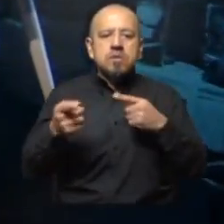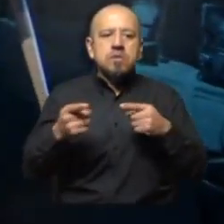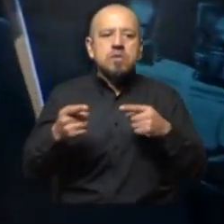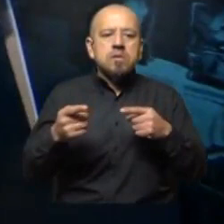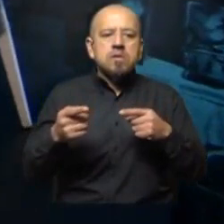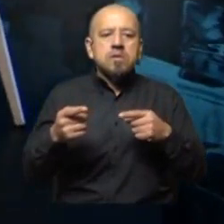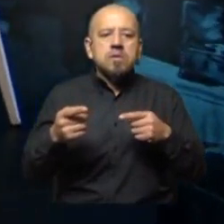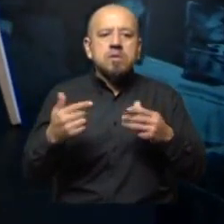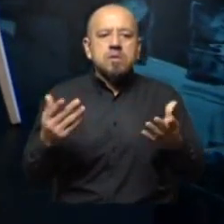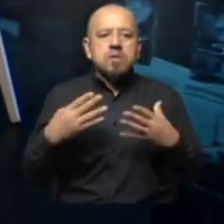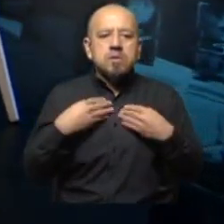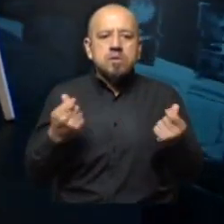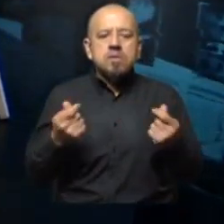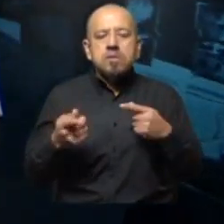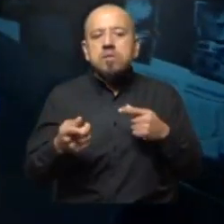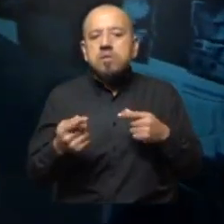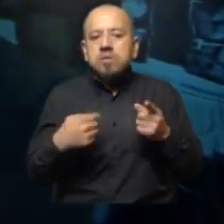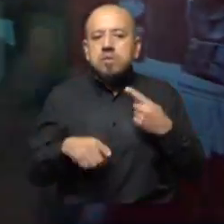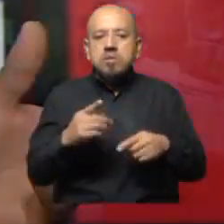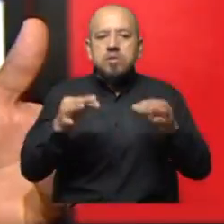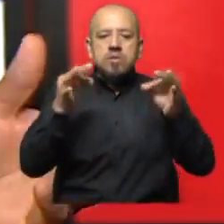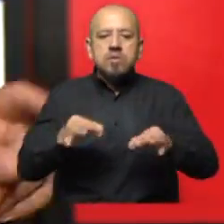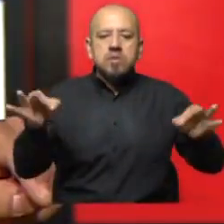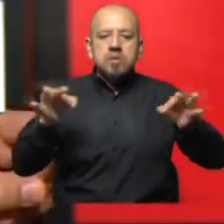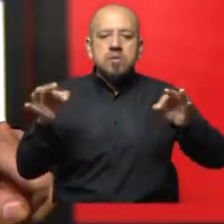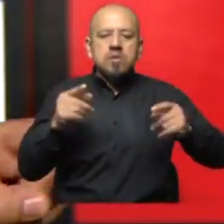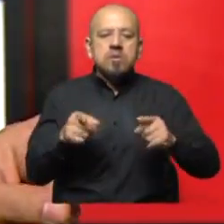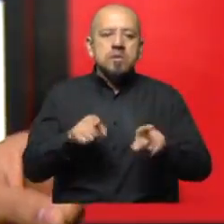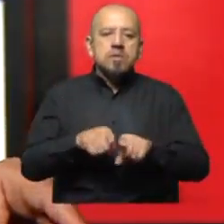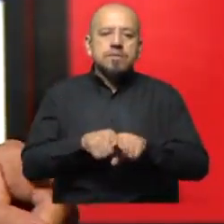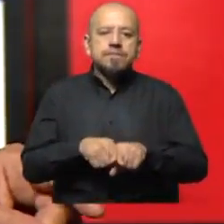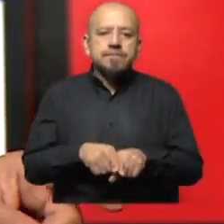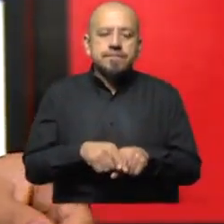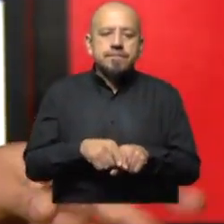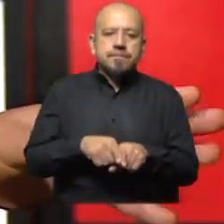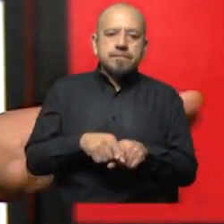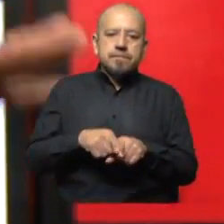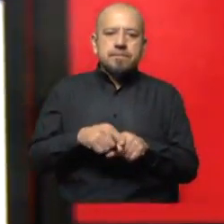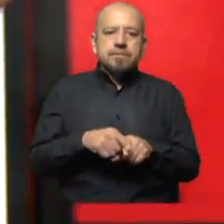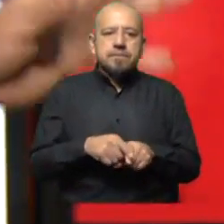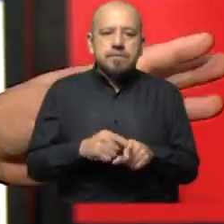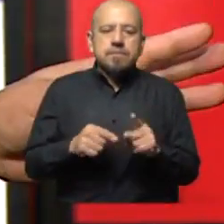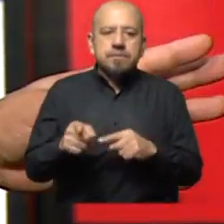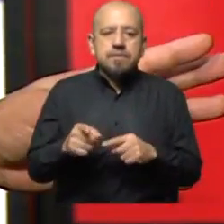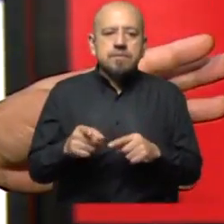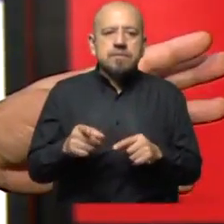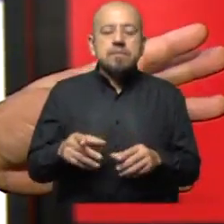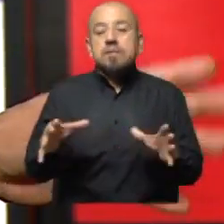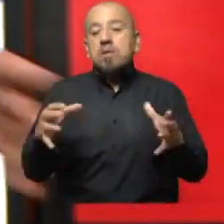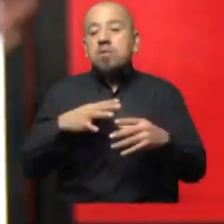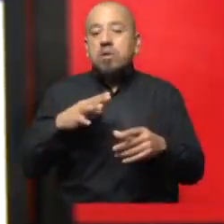es me siento como en casa con la música me pasaba lo mismo es más me siento mucho más resguardado en las grandes multitudes